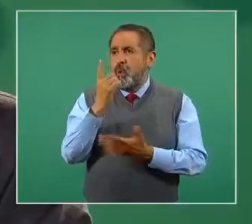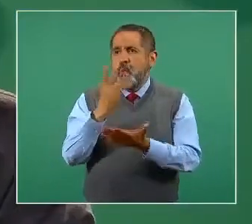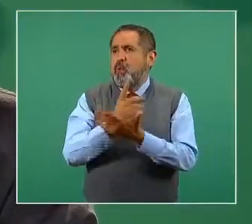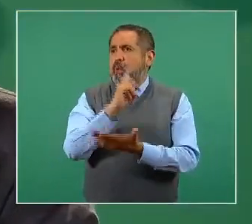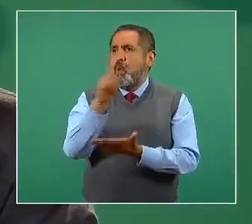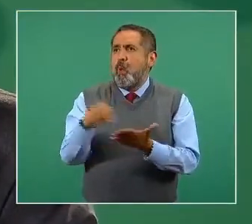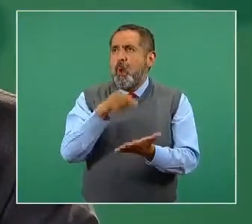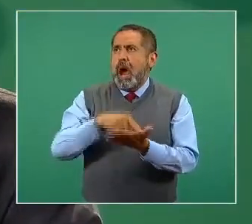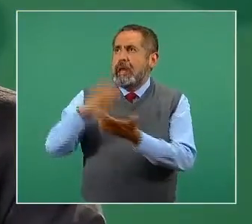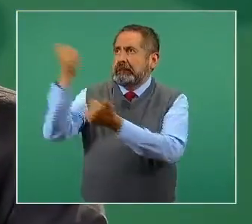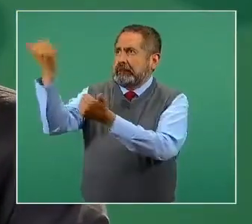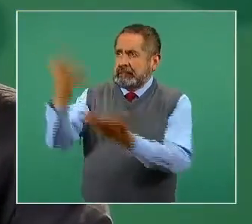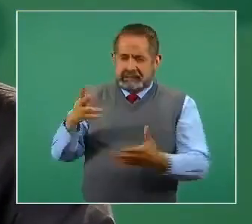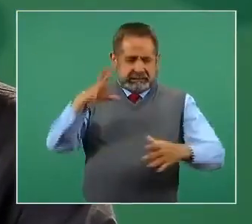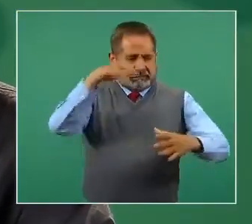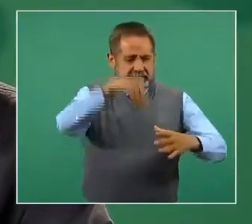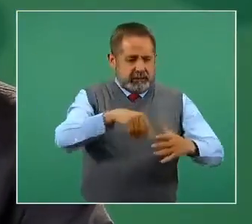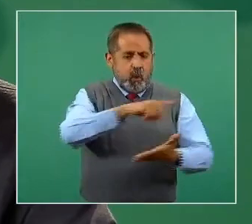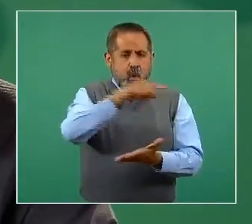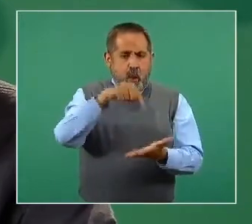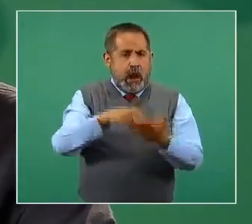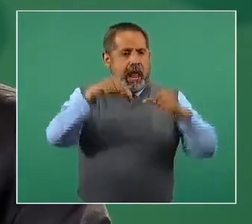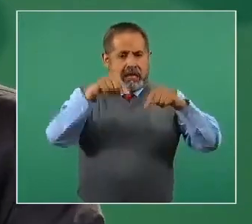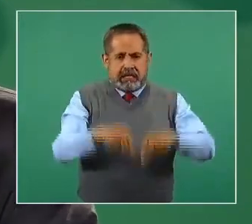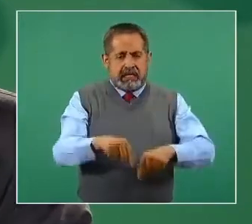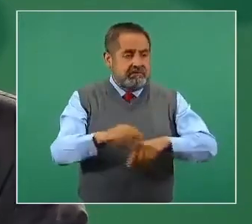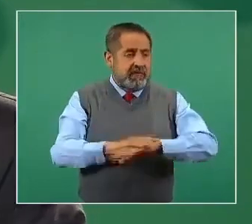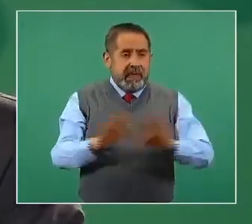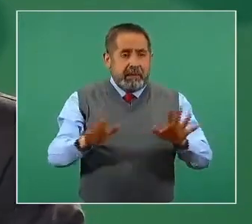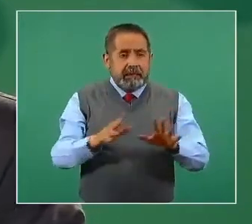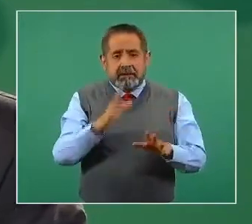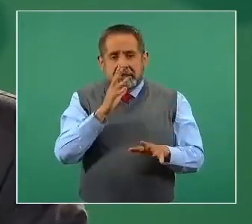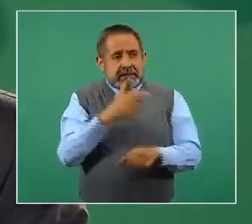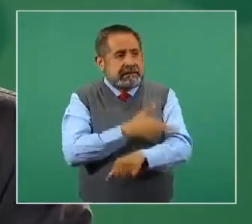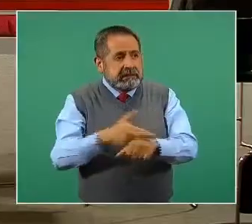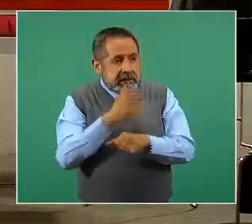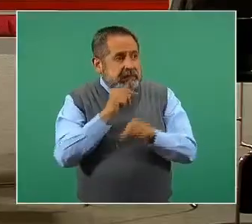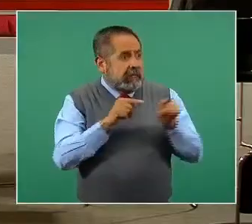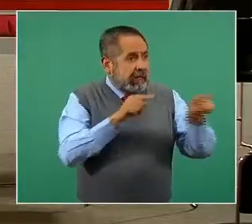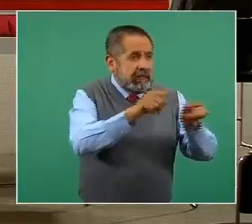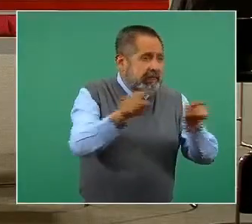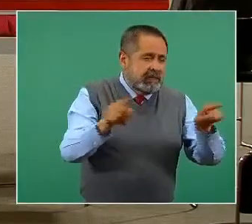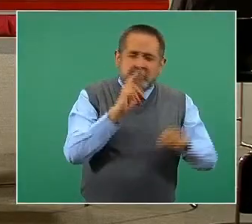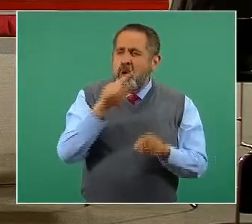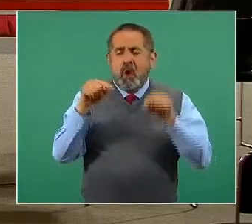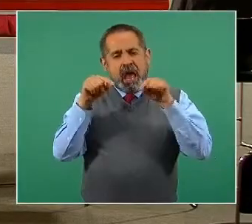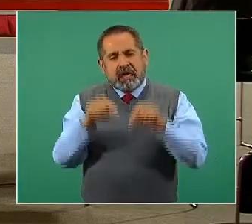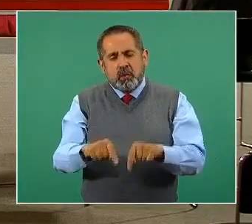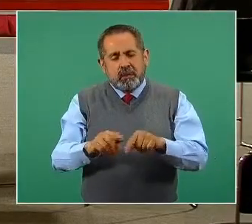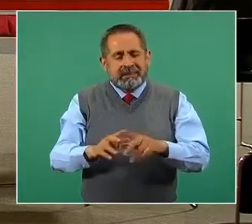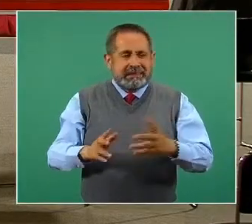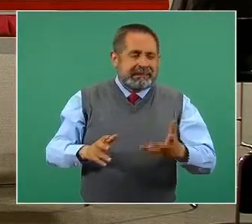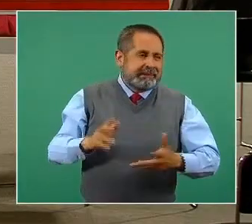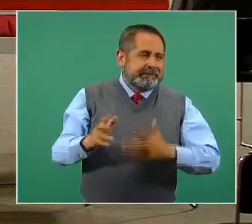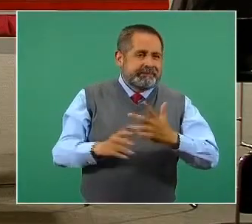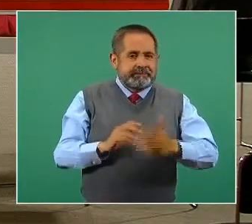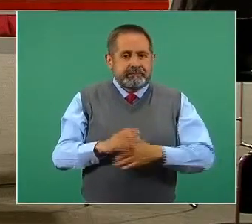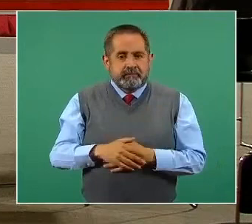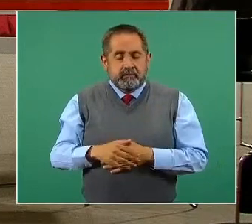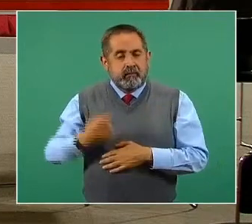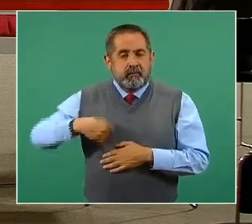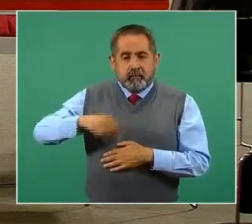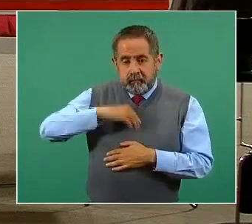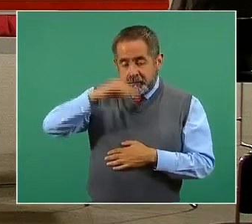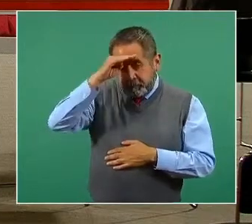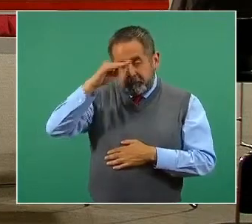de abastecimiento. Las vacunas llegan y se depositan en una sola unidad de congelación, pero luego nosotros